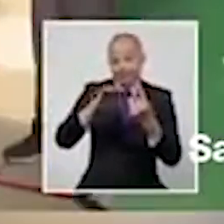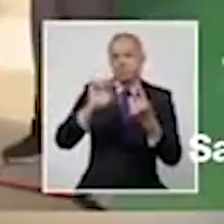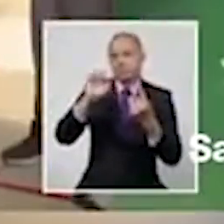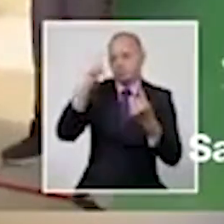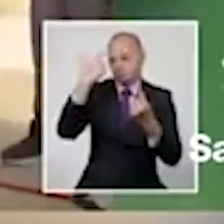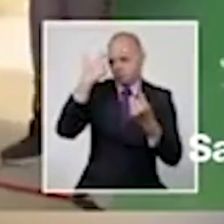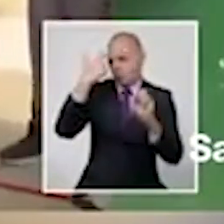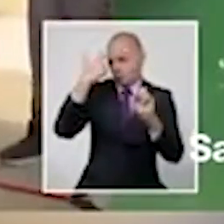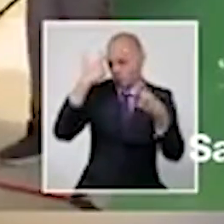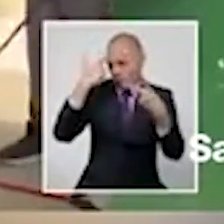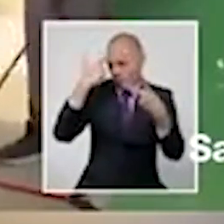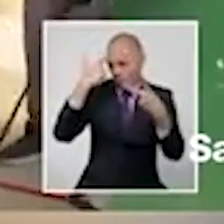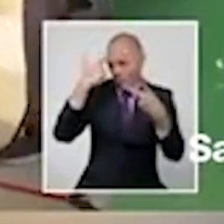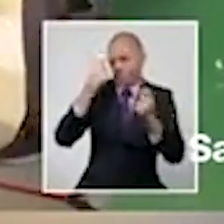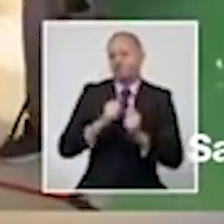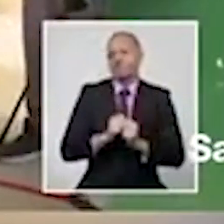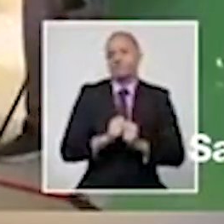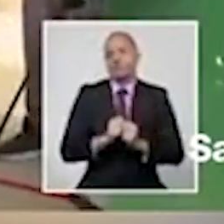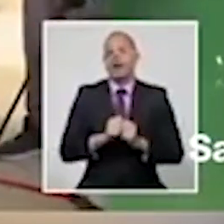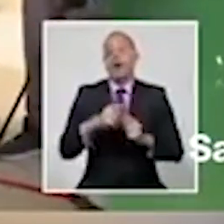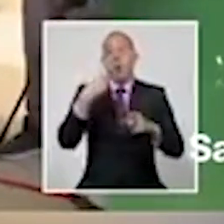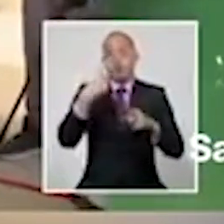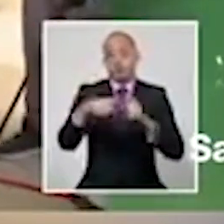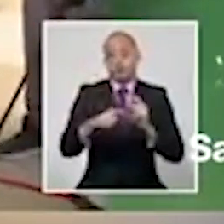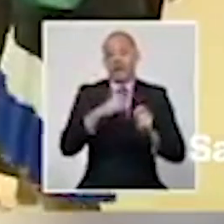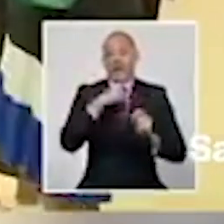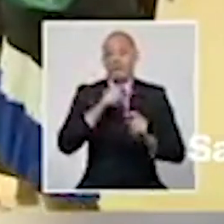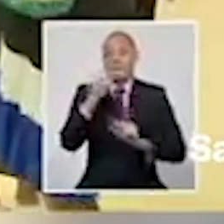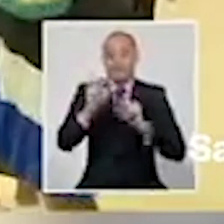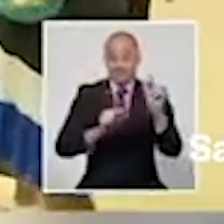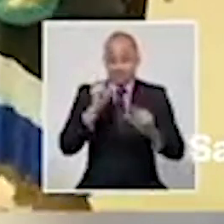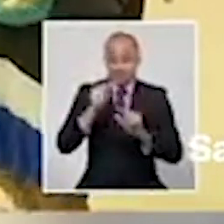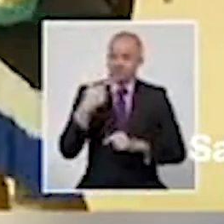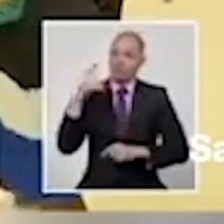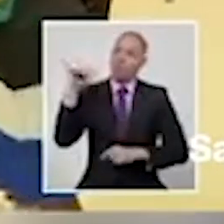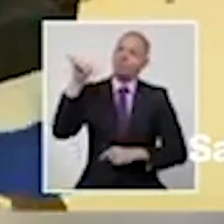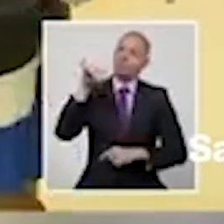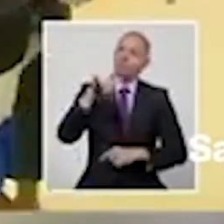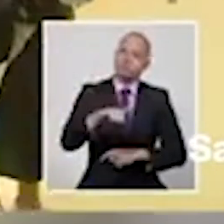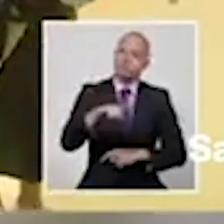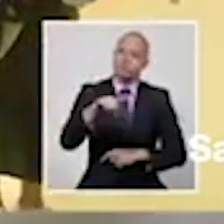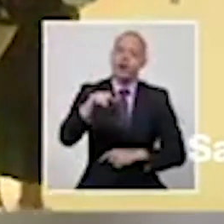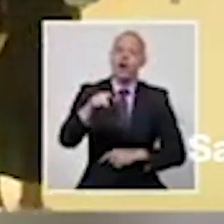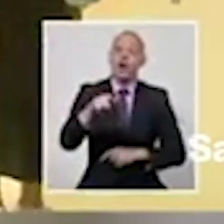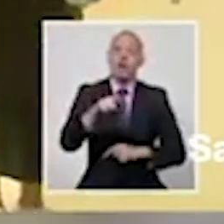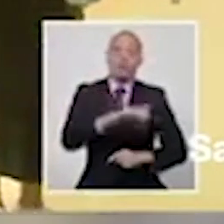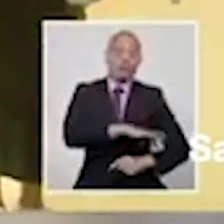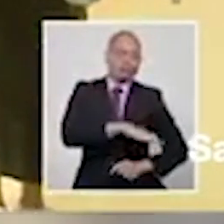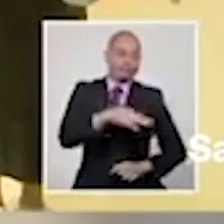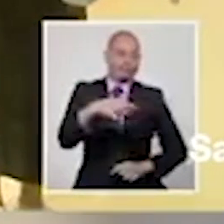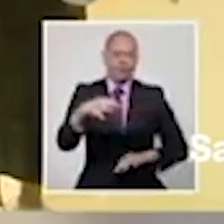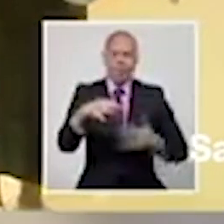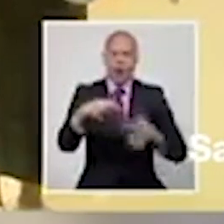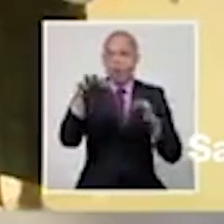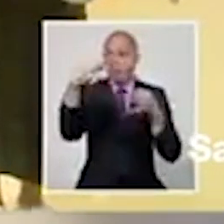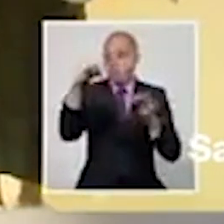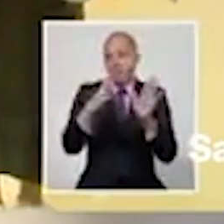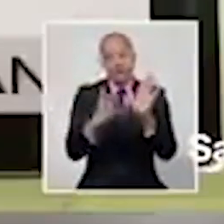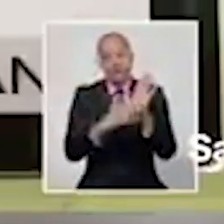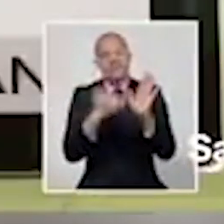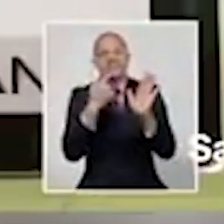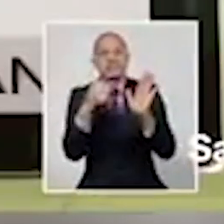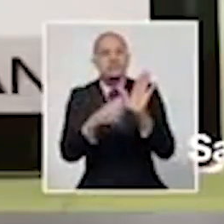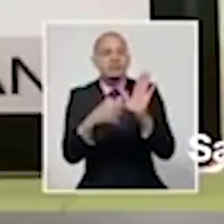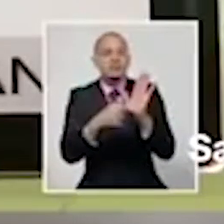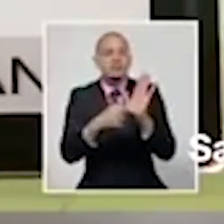cumple con los requisitos de viaje para su vuelo de regreso a cuba es por ello que copa puede estar restringiendo la salida de